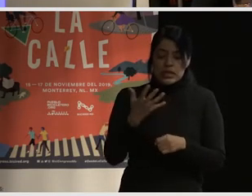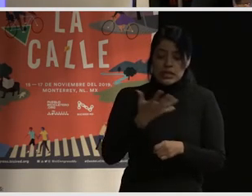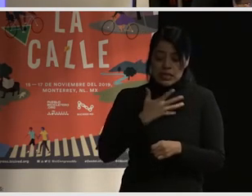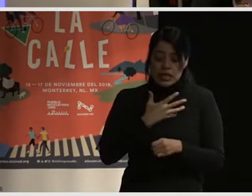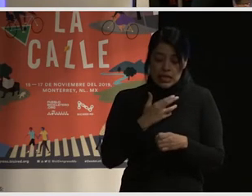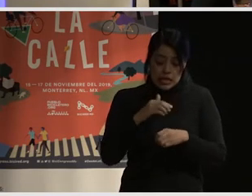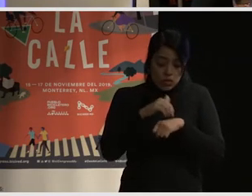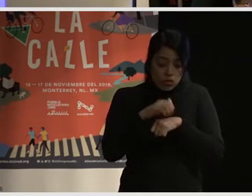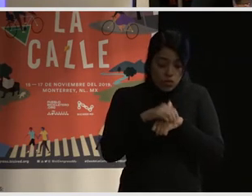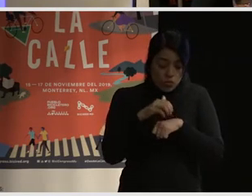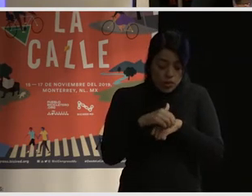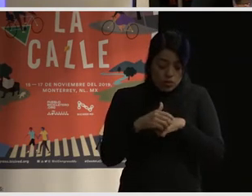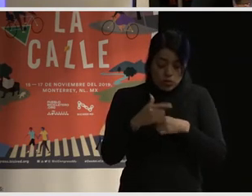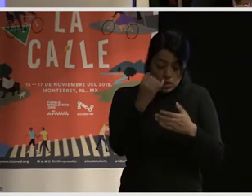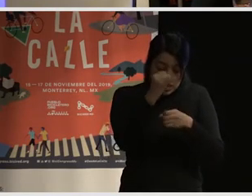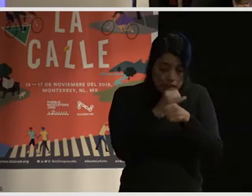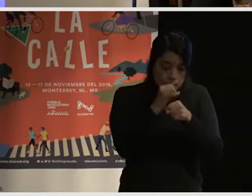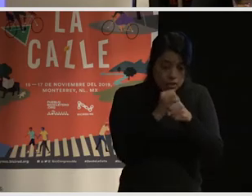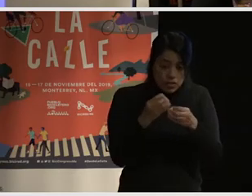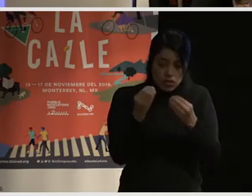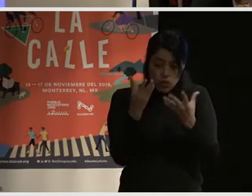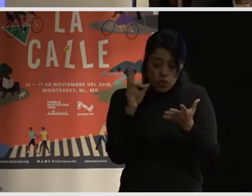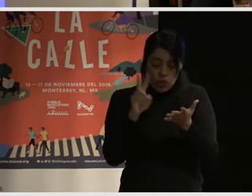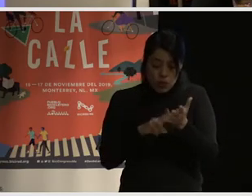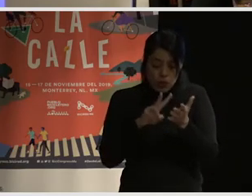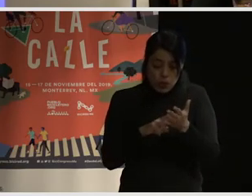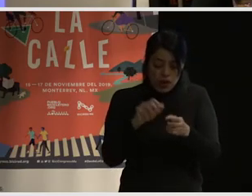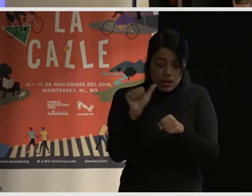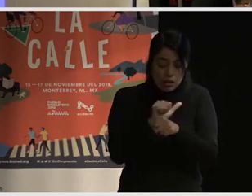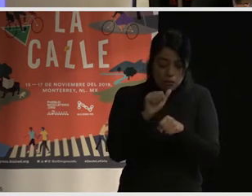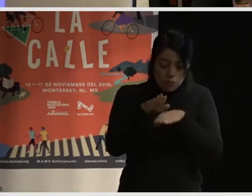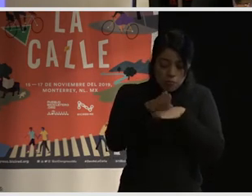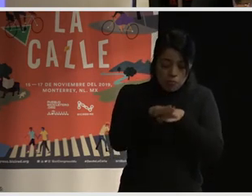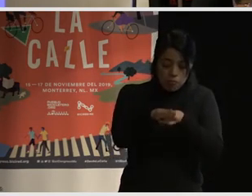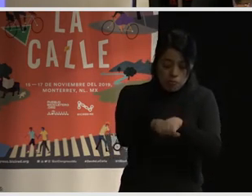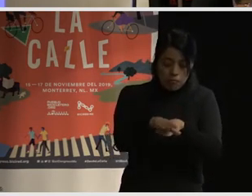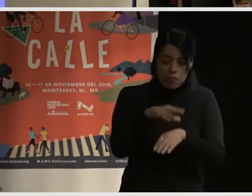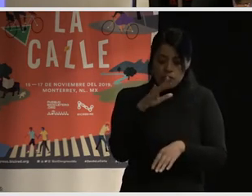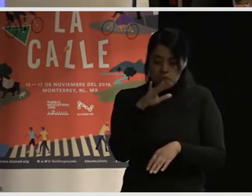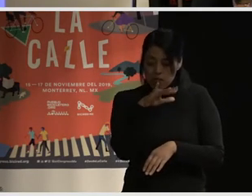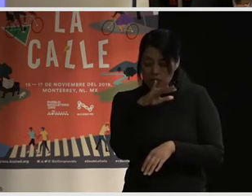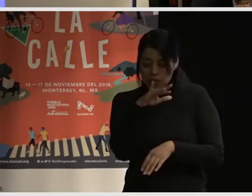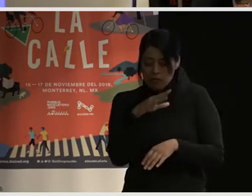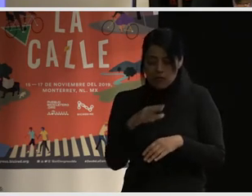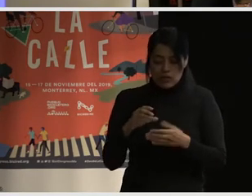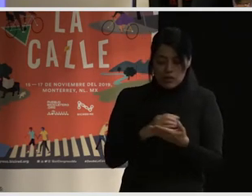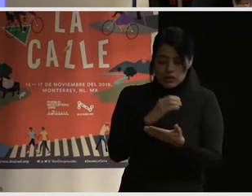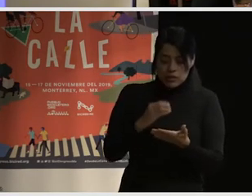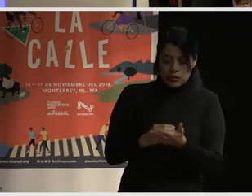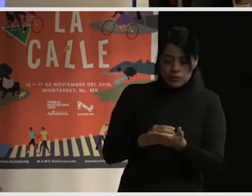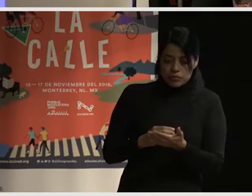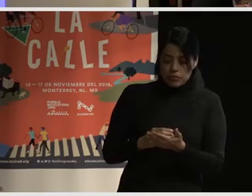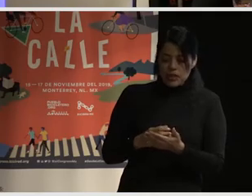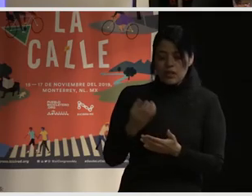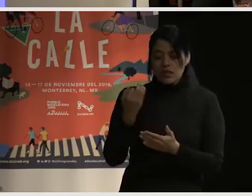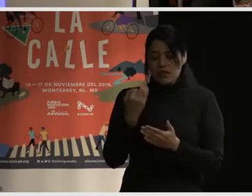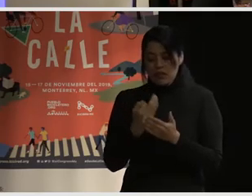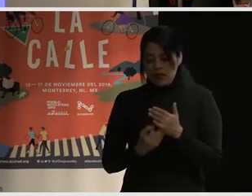y datos de cuánto nos cuesta la congestión la contaminación a las ciudades como no nos estamos ahorrando